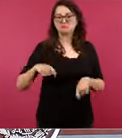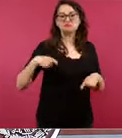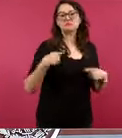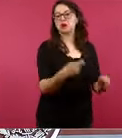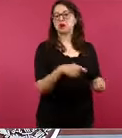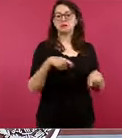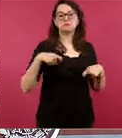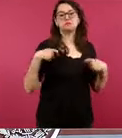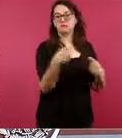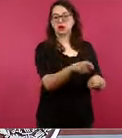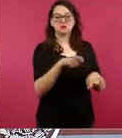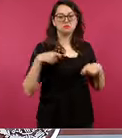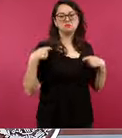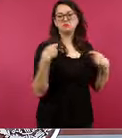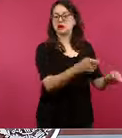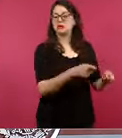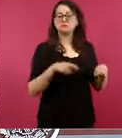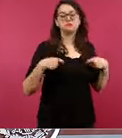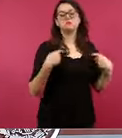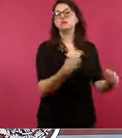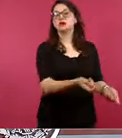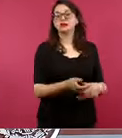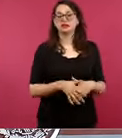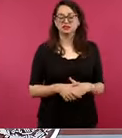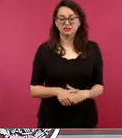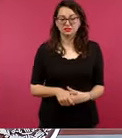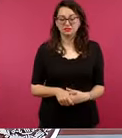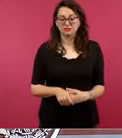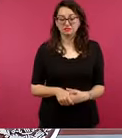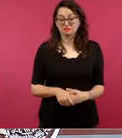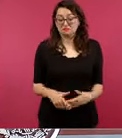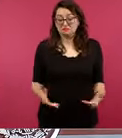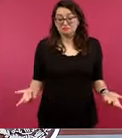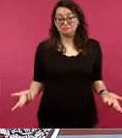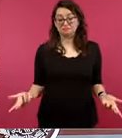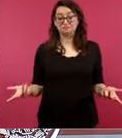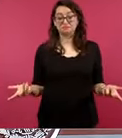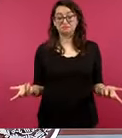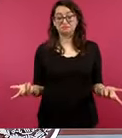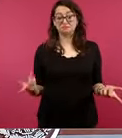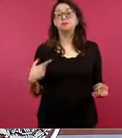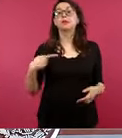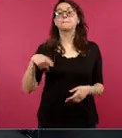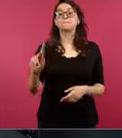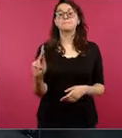de los recursos naturales. Pero esta transición